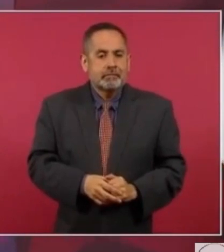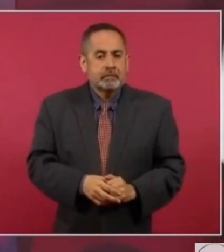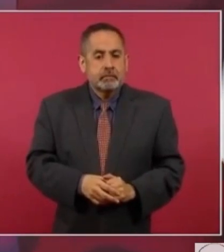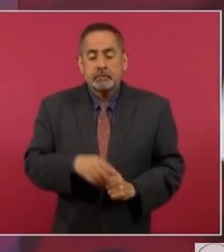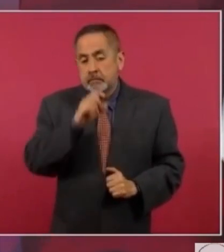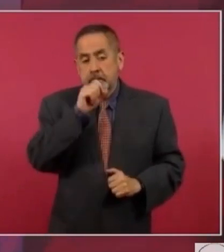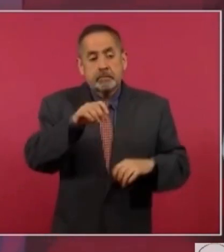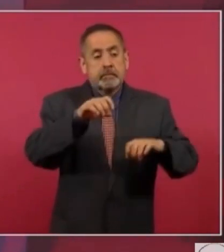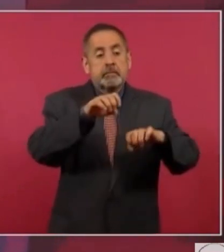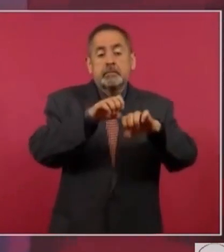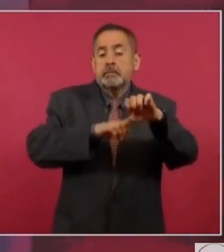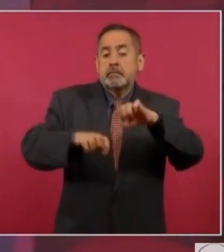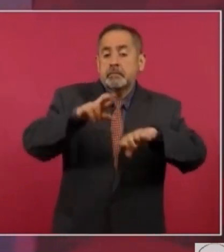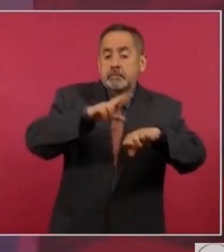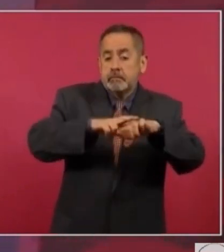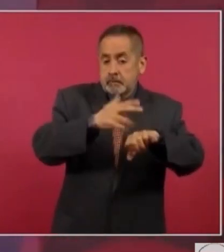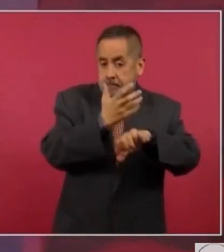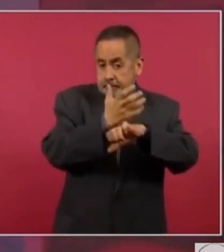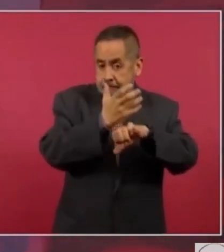embajador de Estados Unidos